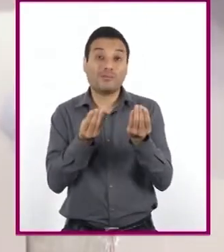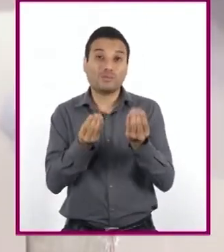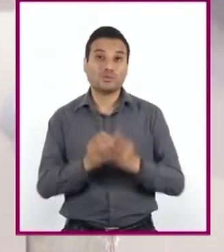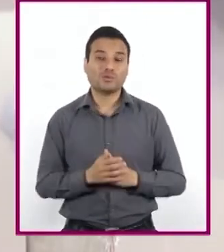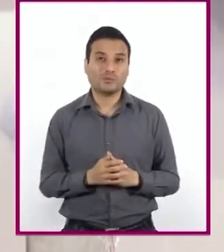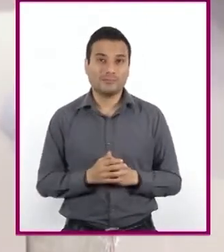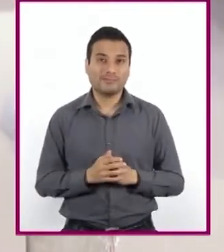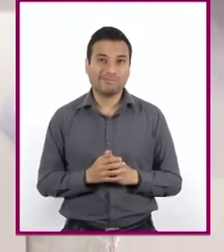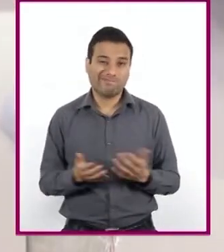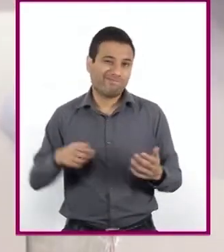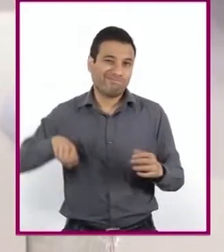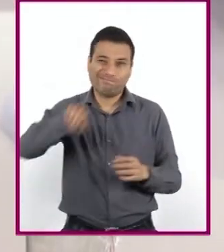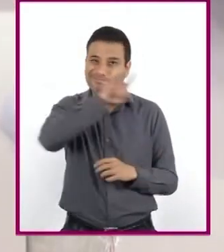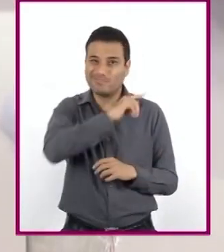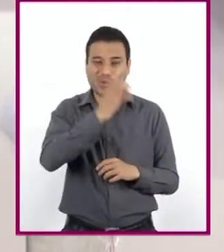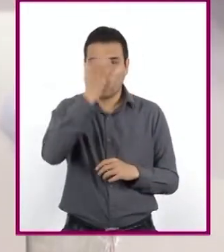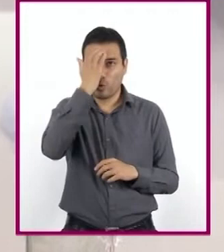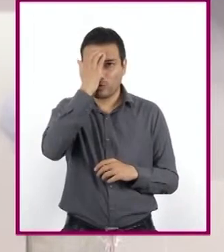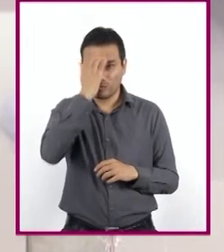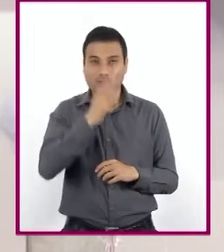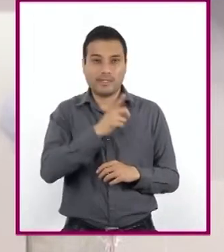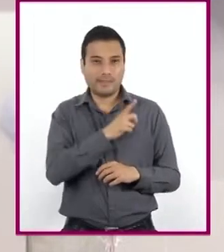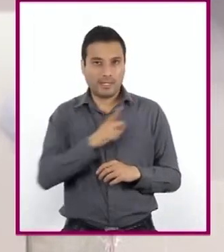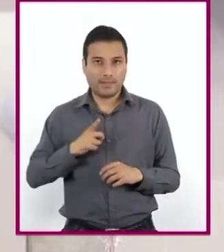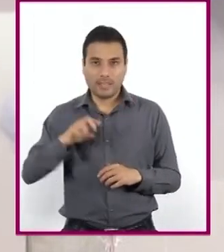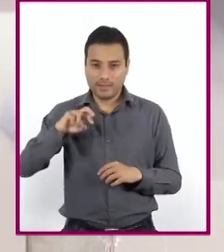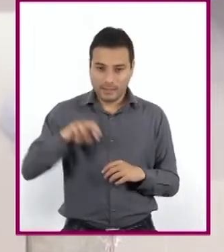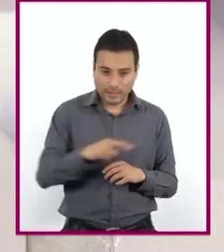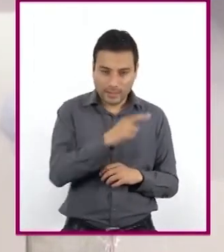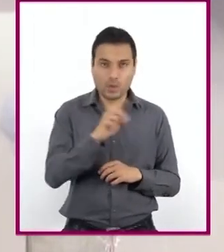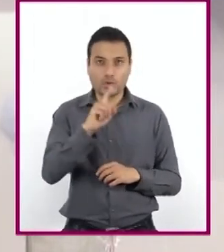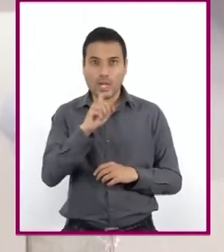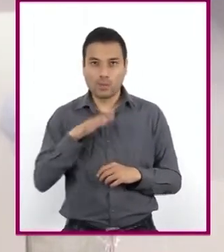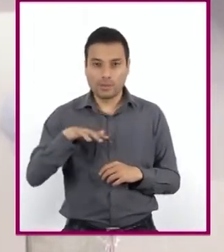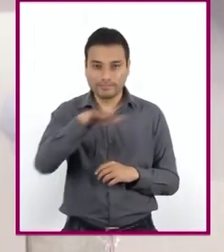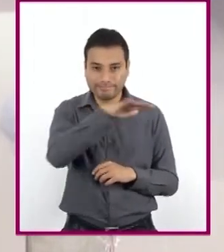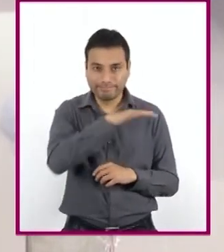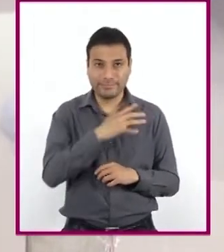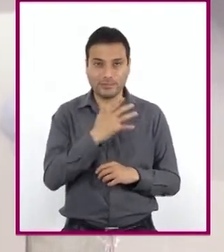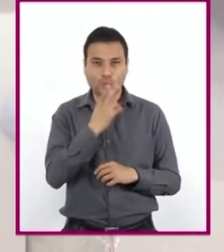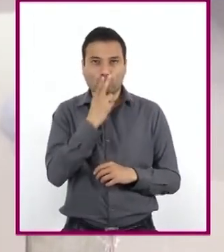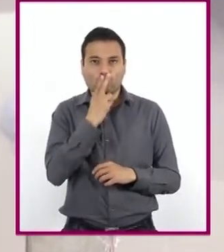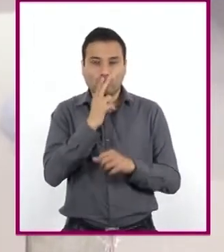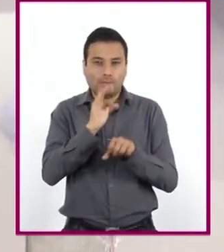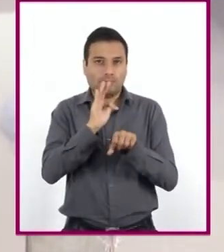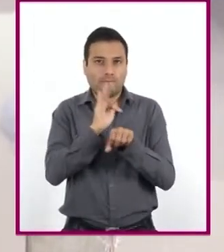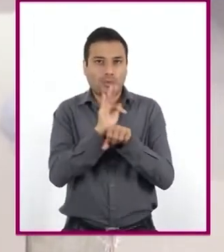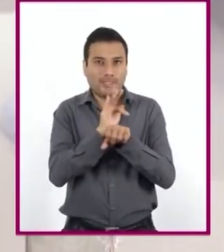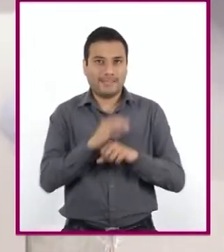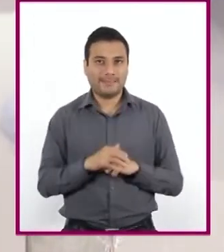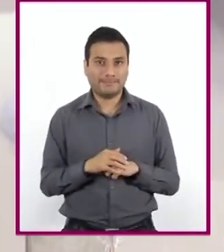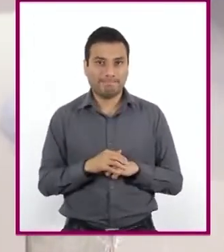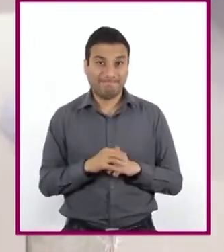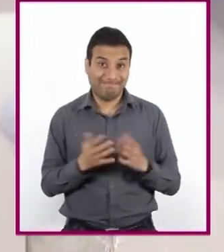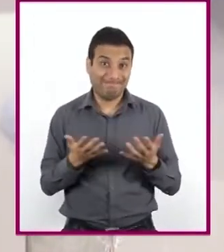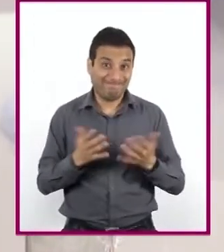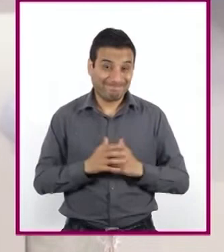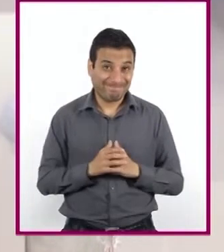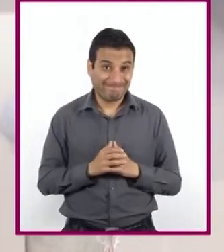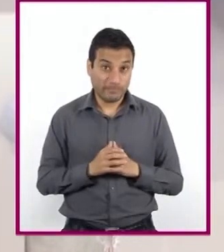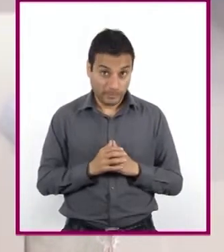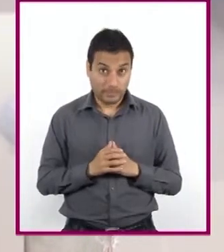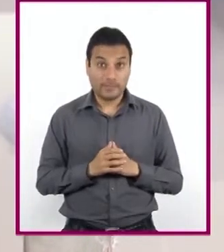Y es que sabemos que hay que proteger ríos, lagos y lagunas, pero alterar la biodiversidad